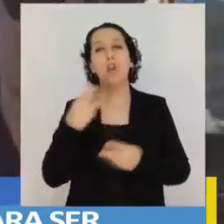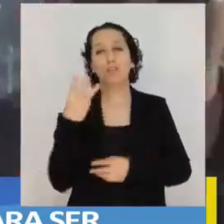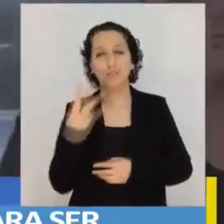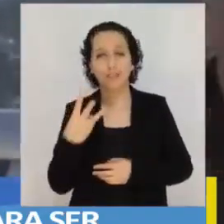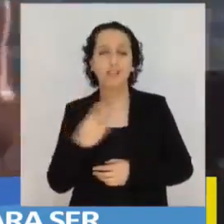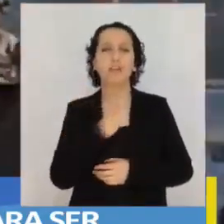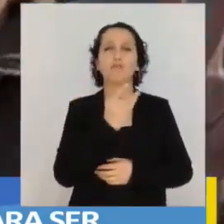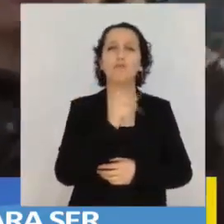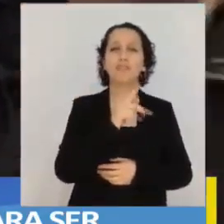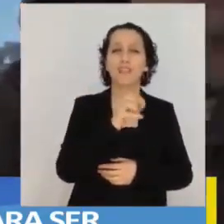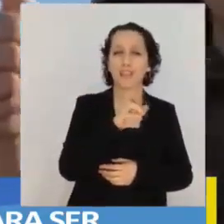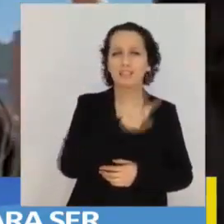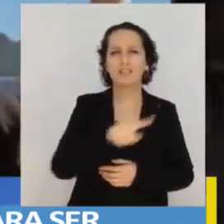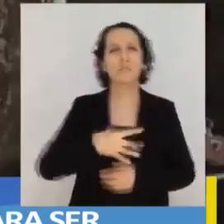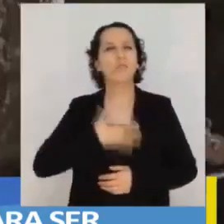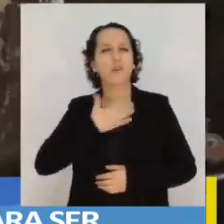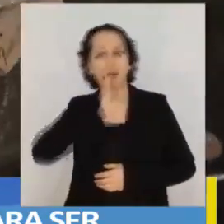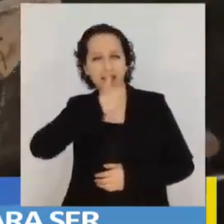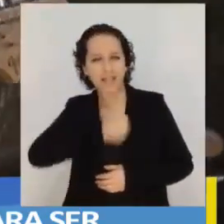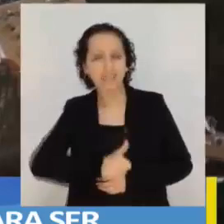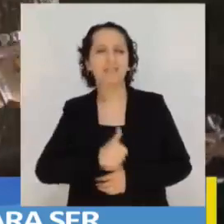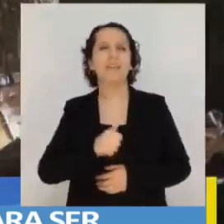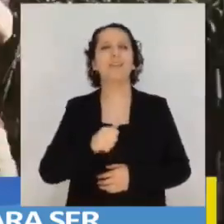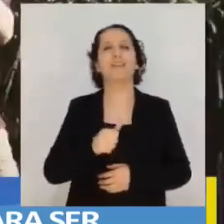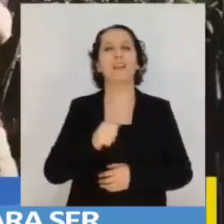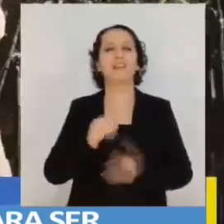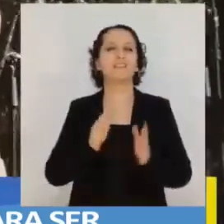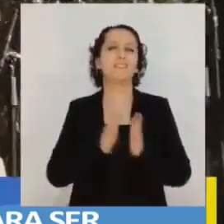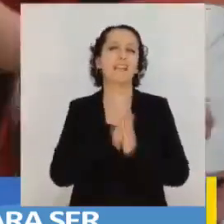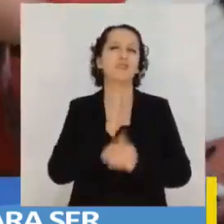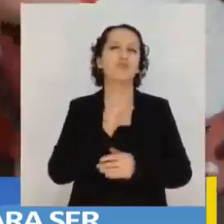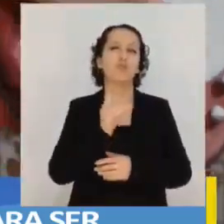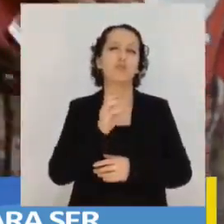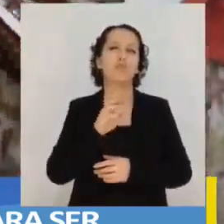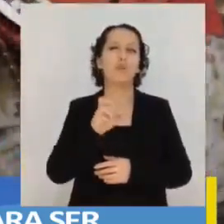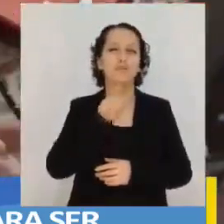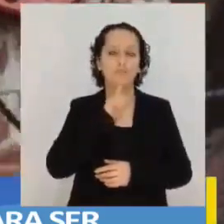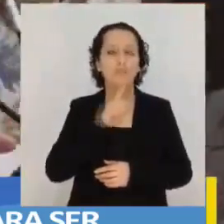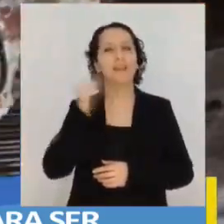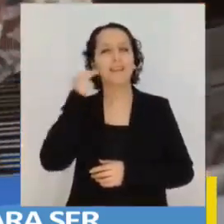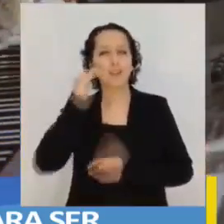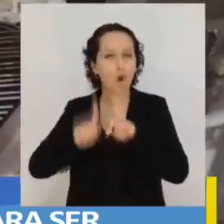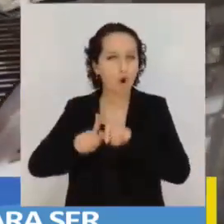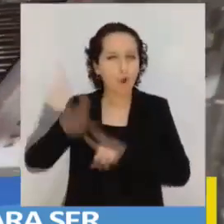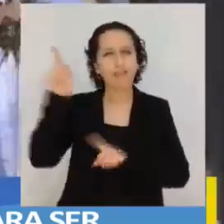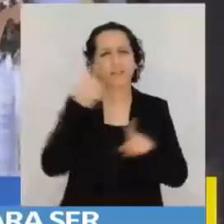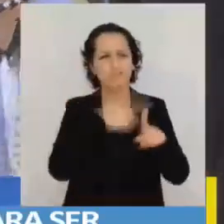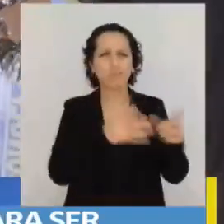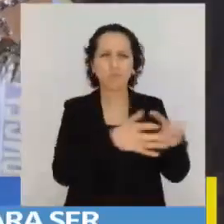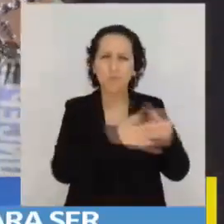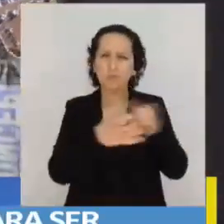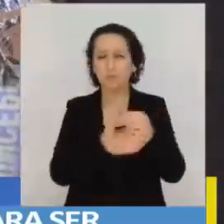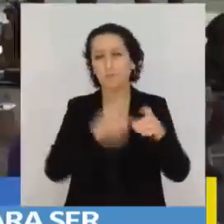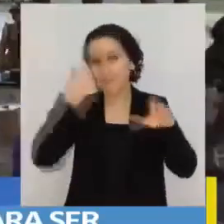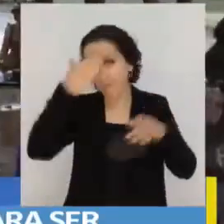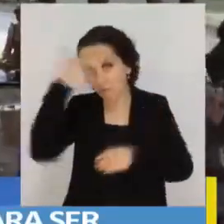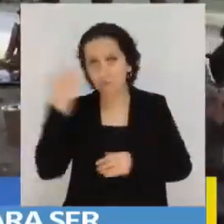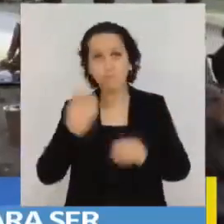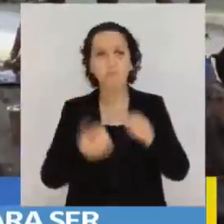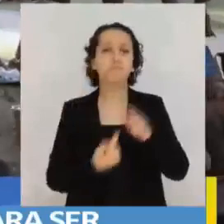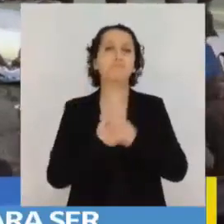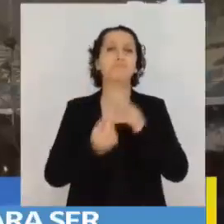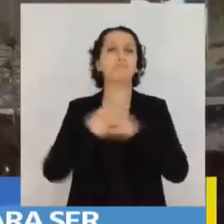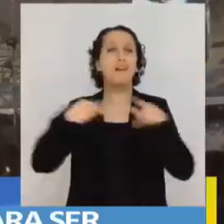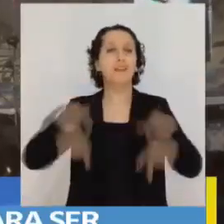Tres, Los Bunkers, Emociones Clandestinas, Santos Dumont, Niño Cohete, entre otros muchos